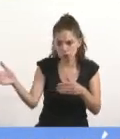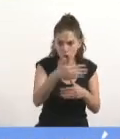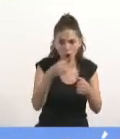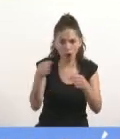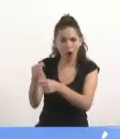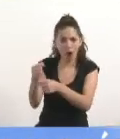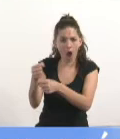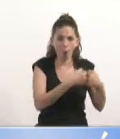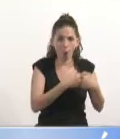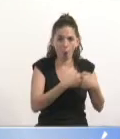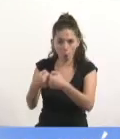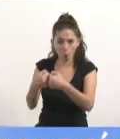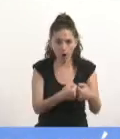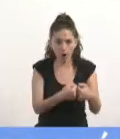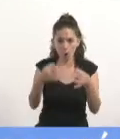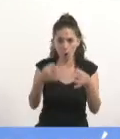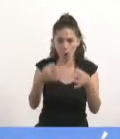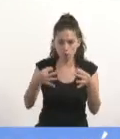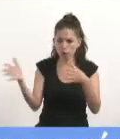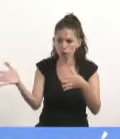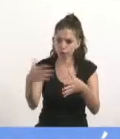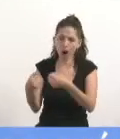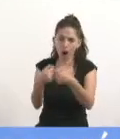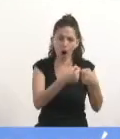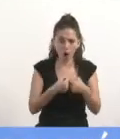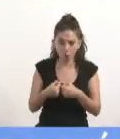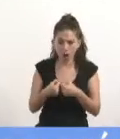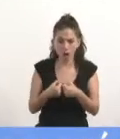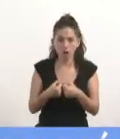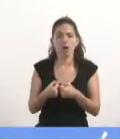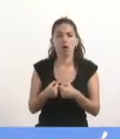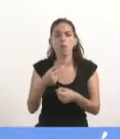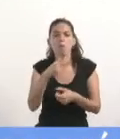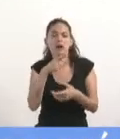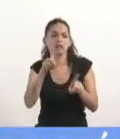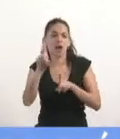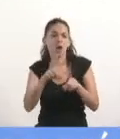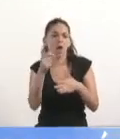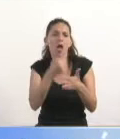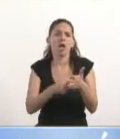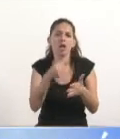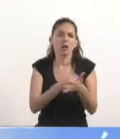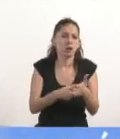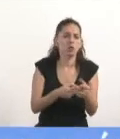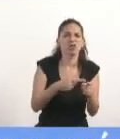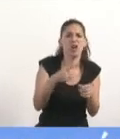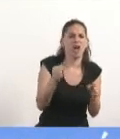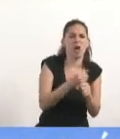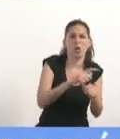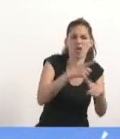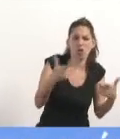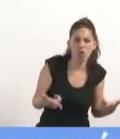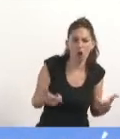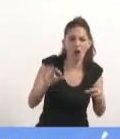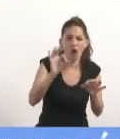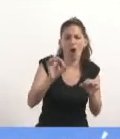y es muy bueno que podamos ponernos de acuerdo. A veces parece que hacemos más esfuerzo en marcar los desacuerdos y las diferencias, y donde tendríamos